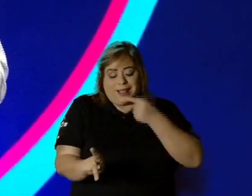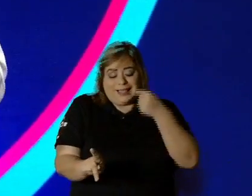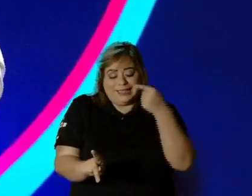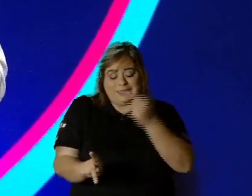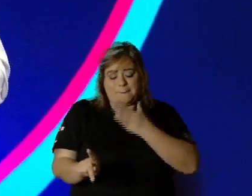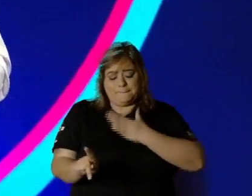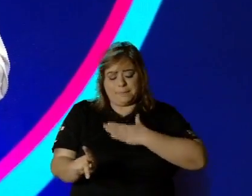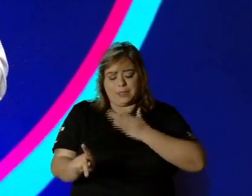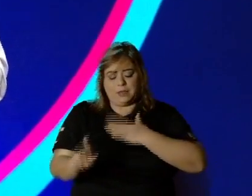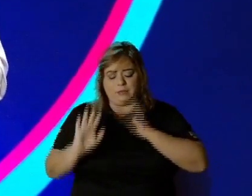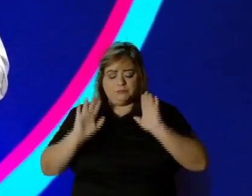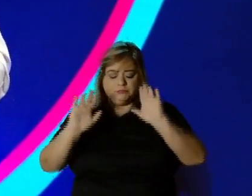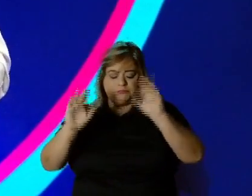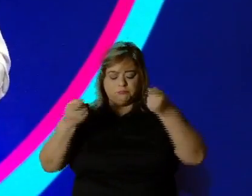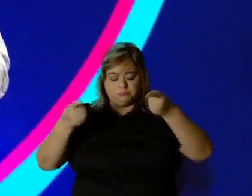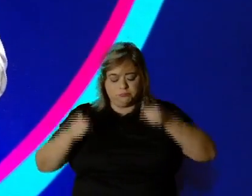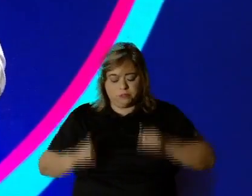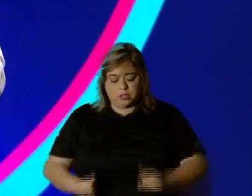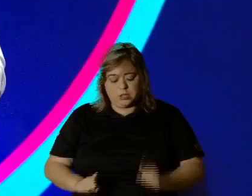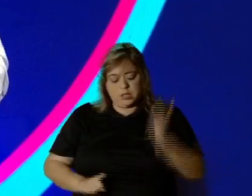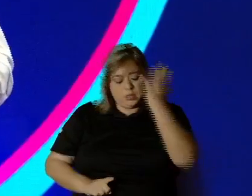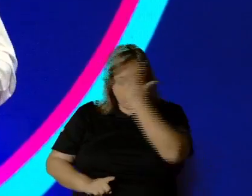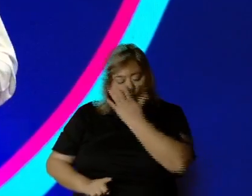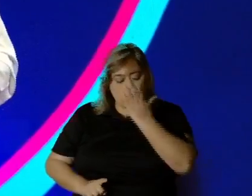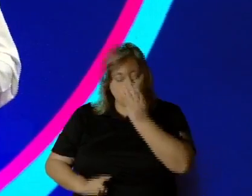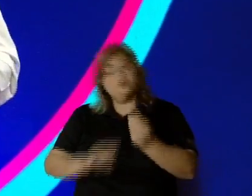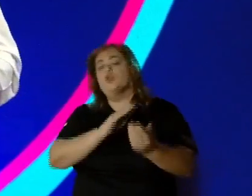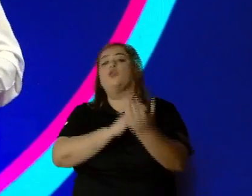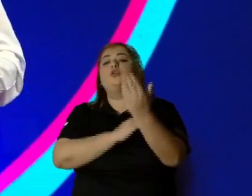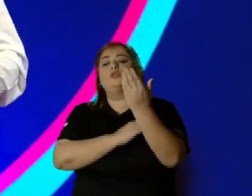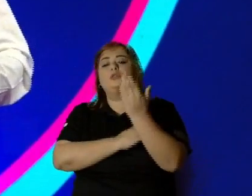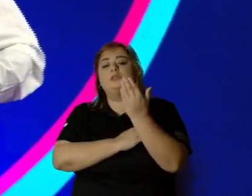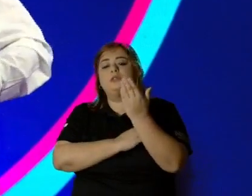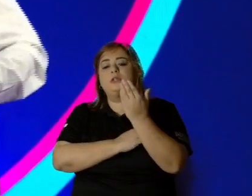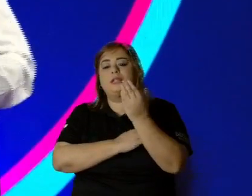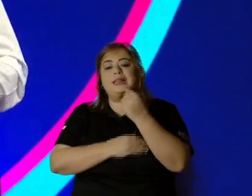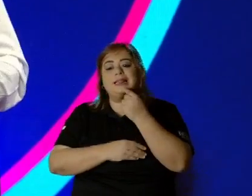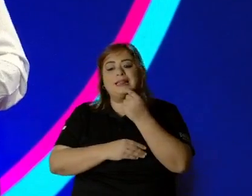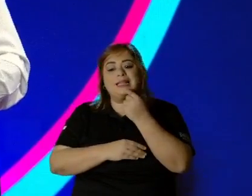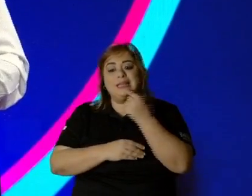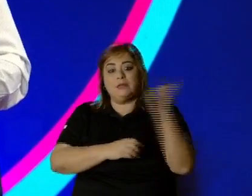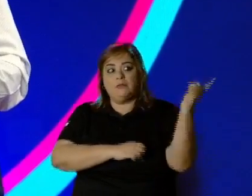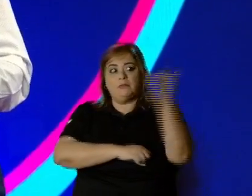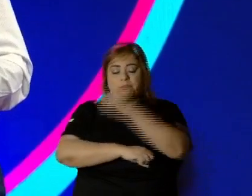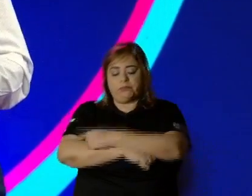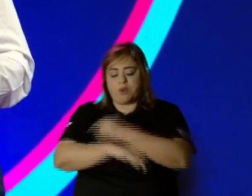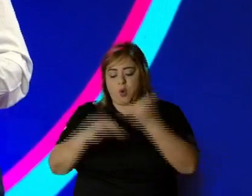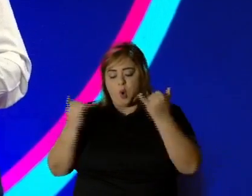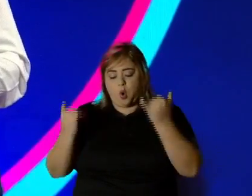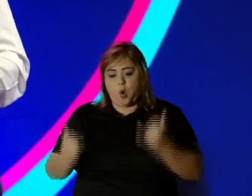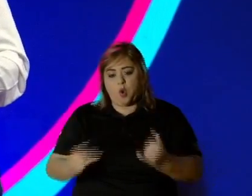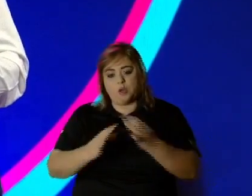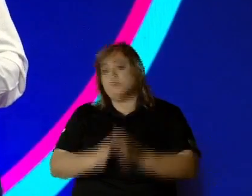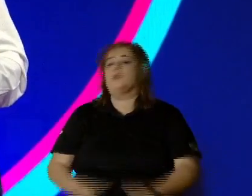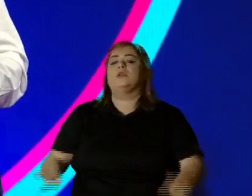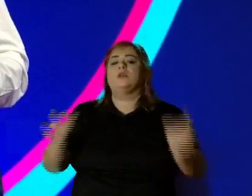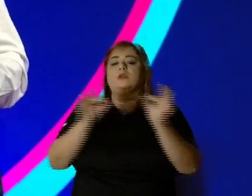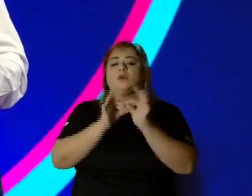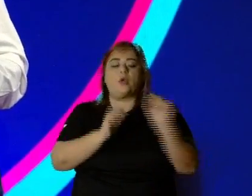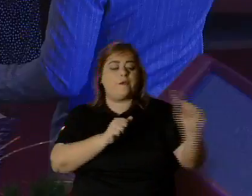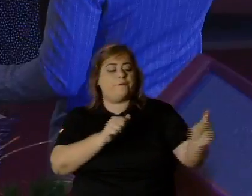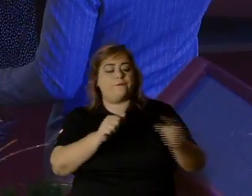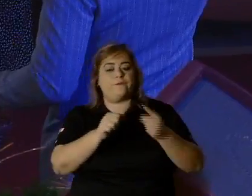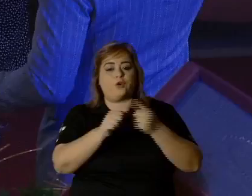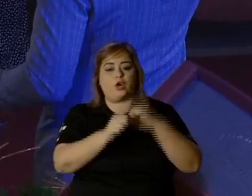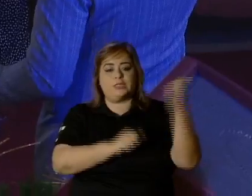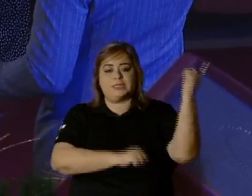esta hermosa, gloria a Dios, en este hermoso día. Apunte la fecha, gloria a Dios, porque hoy es el primer día, gloria a Dios,